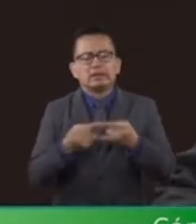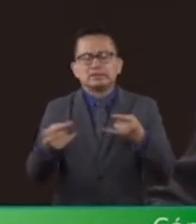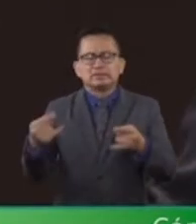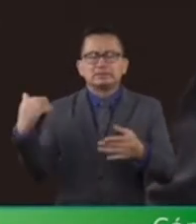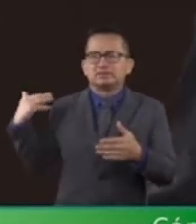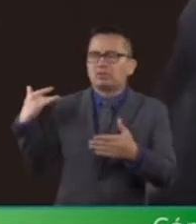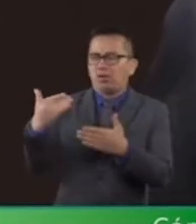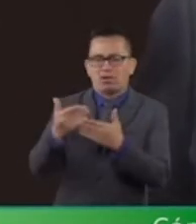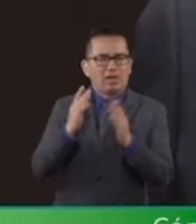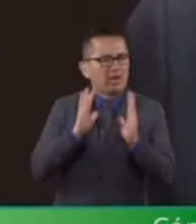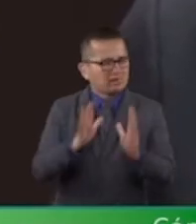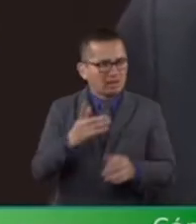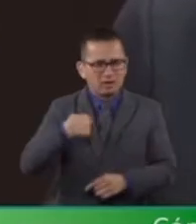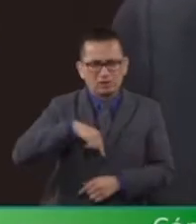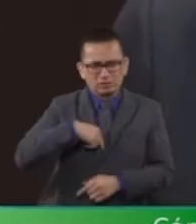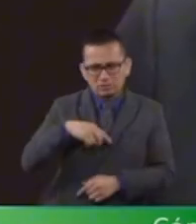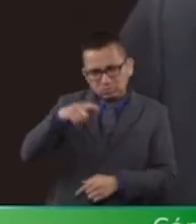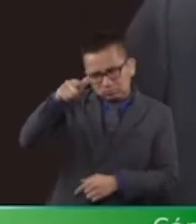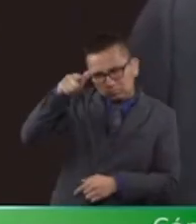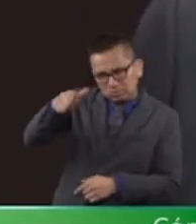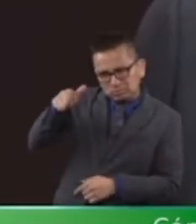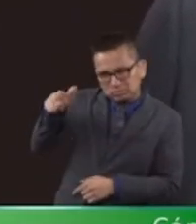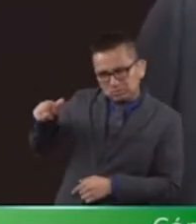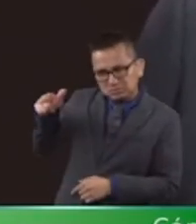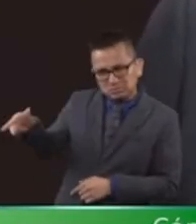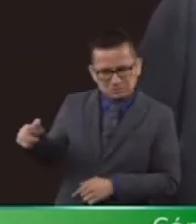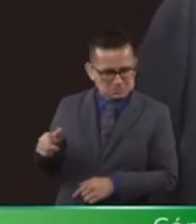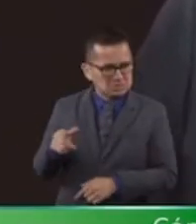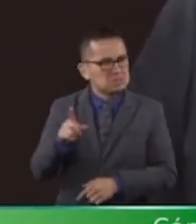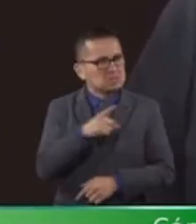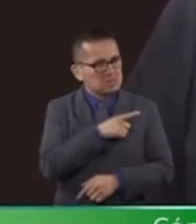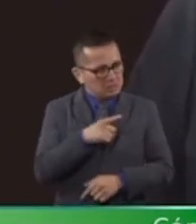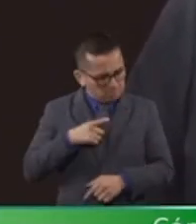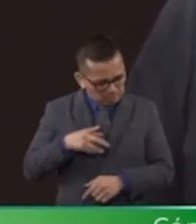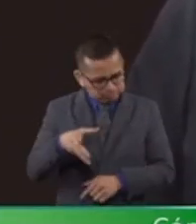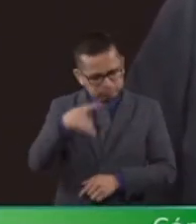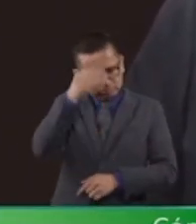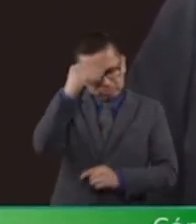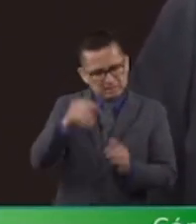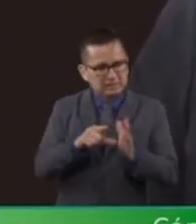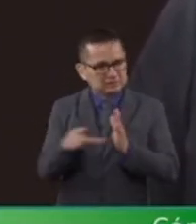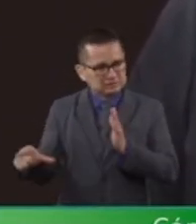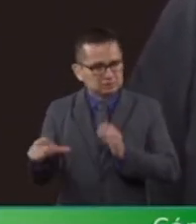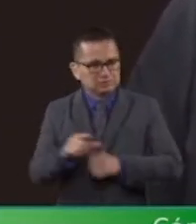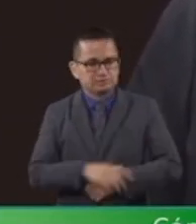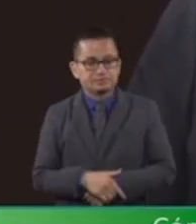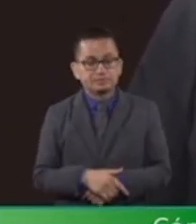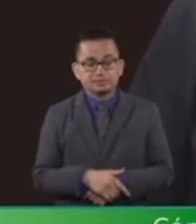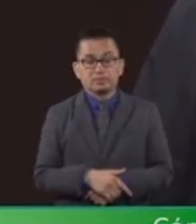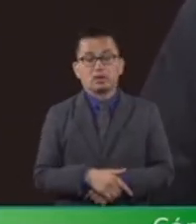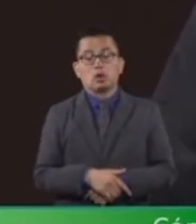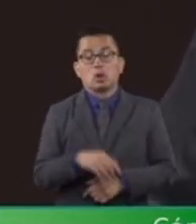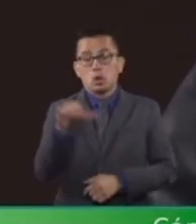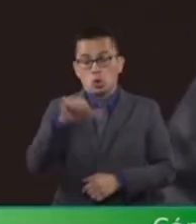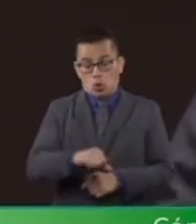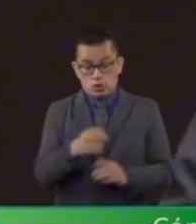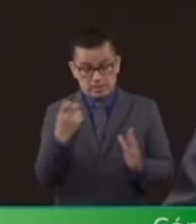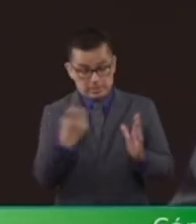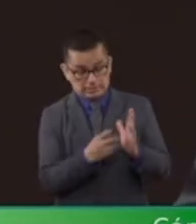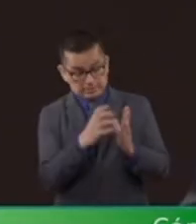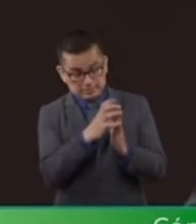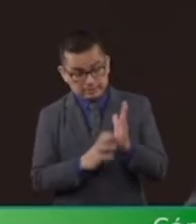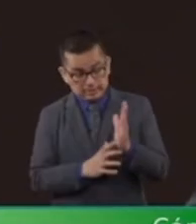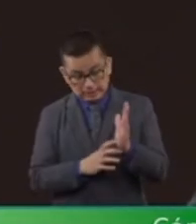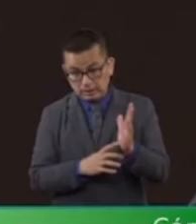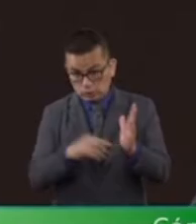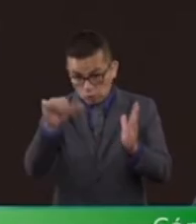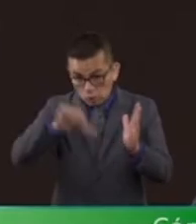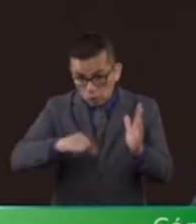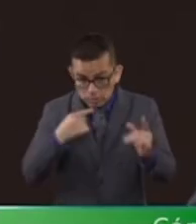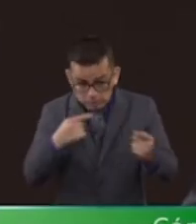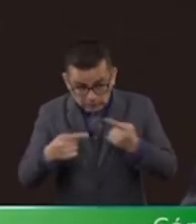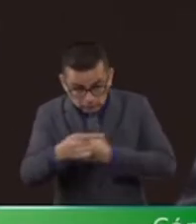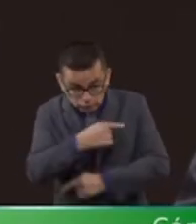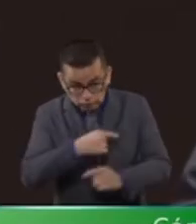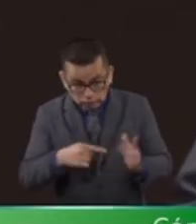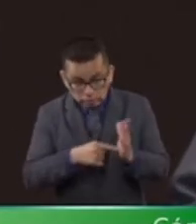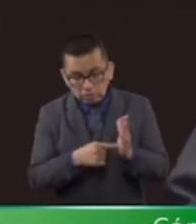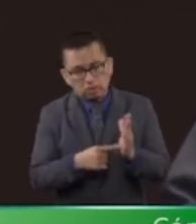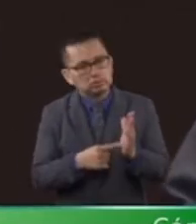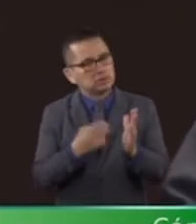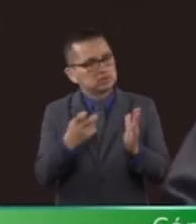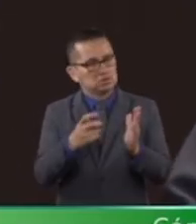importantes lecciones al respecto. Este dictamen que estamos discutiendo en esta sesión puede significar el fin de toda